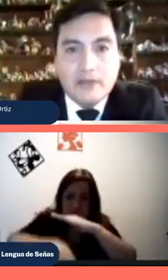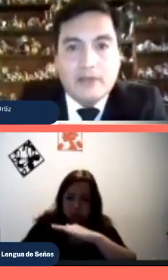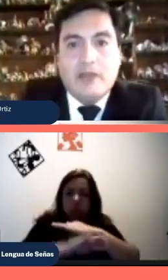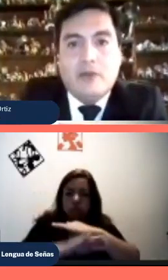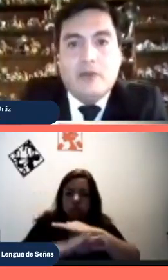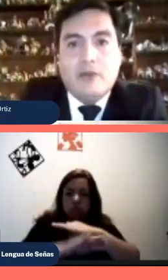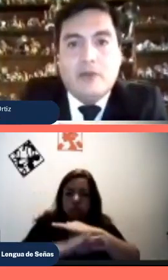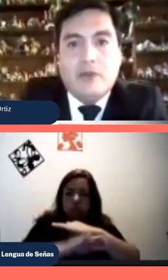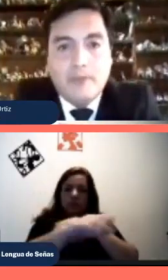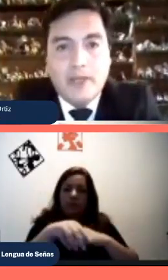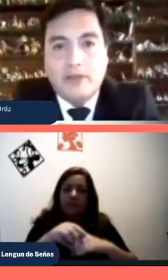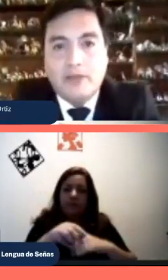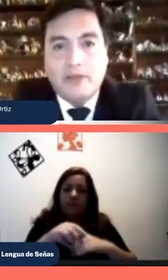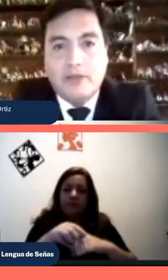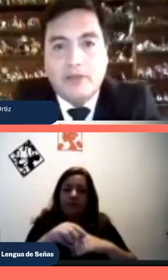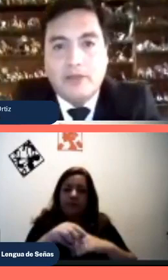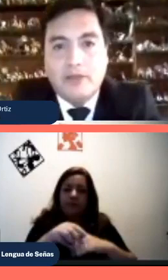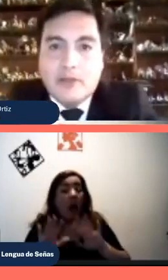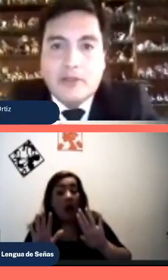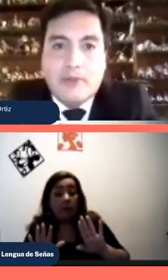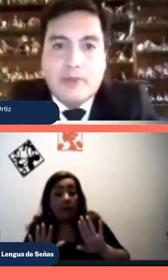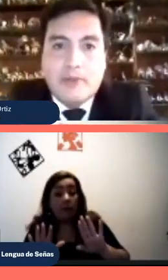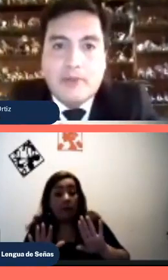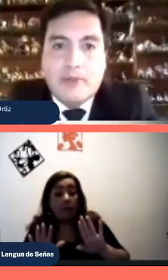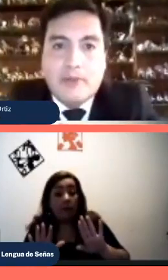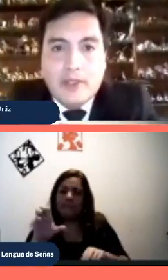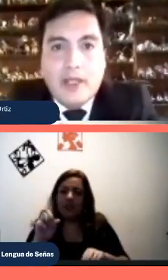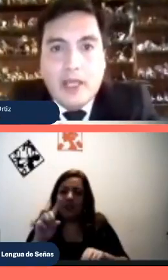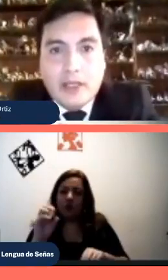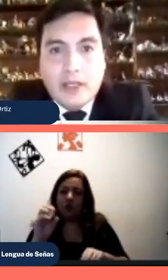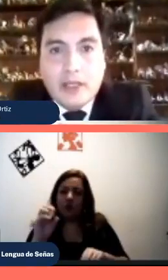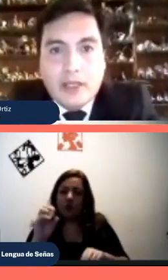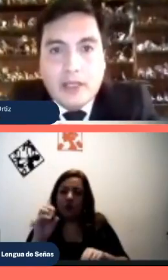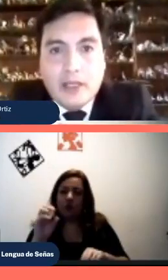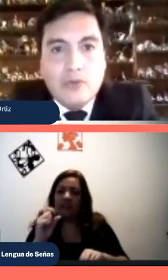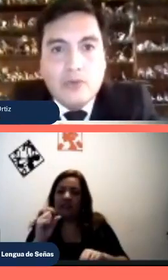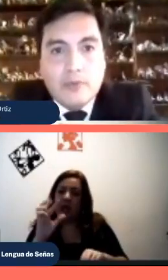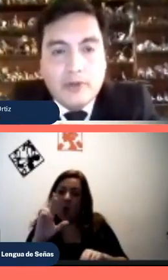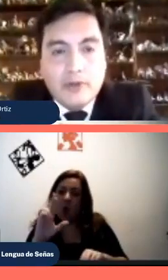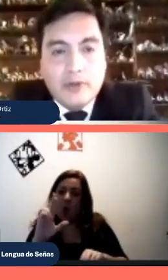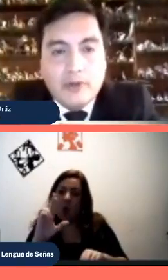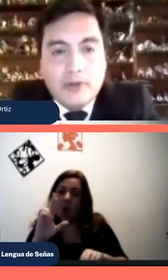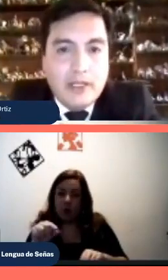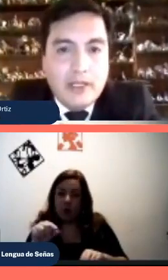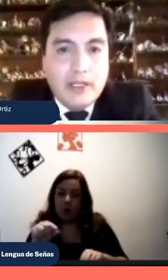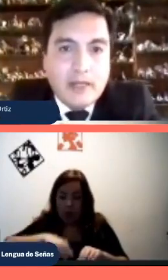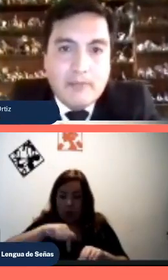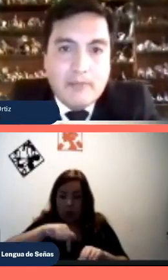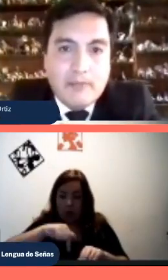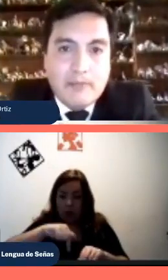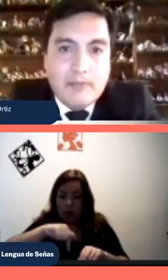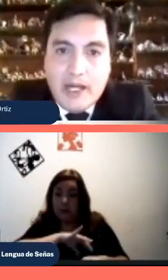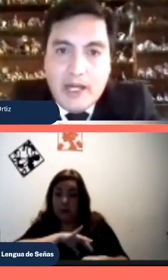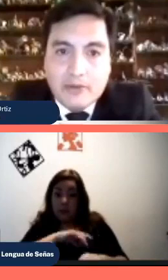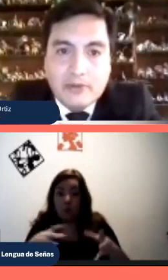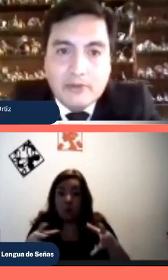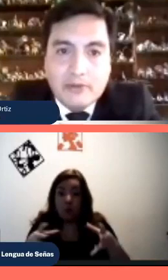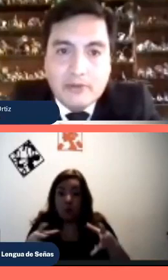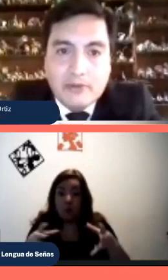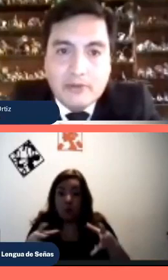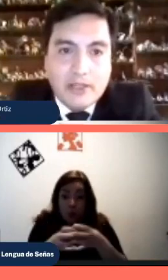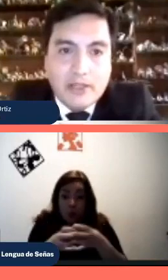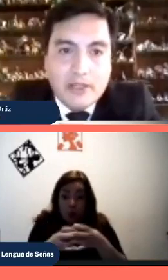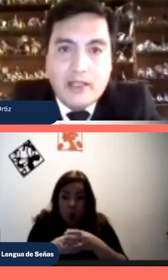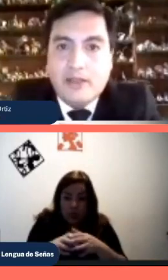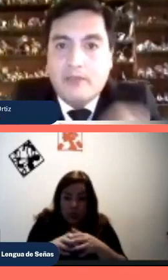Además, se han descubierto plesiosaurios en nuestro país. Estos son un grupo de reptiles marinos